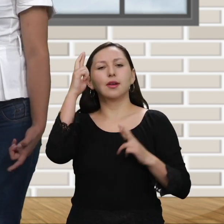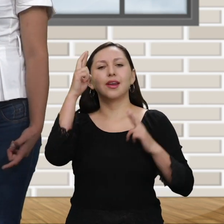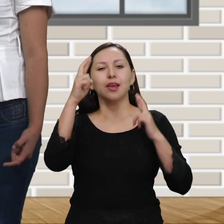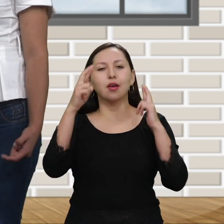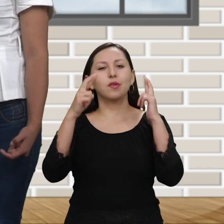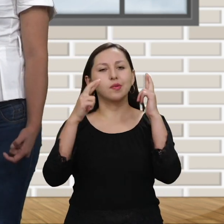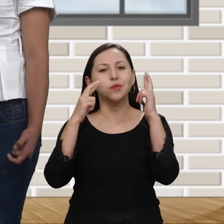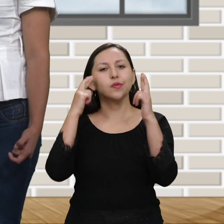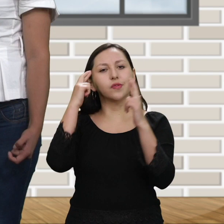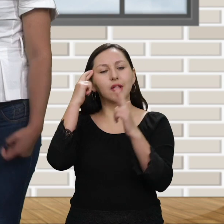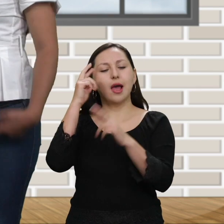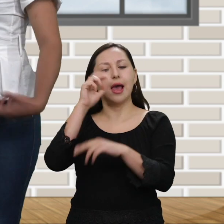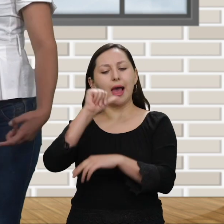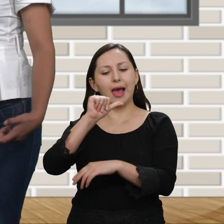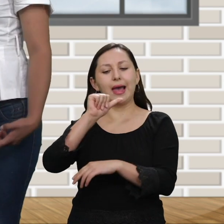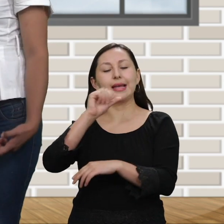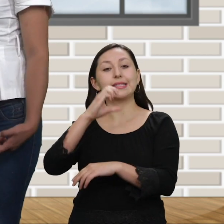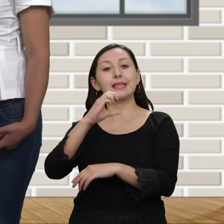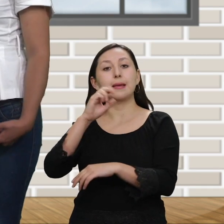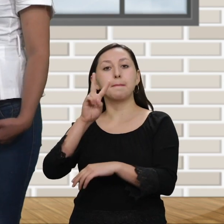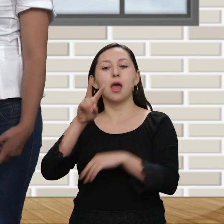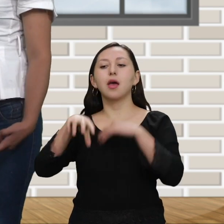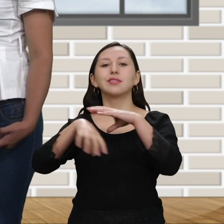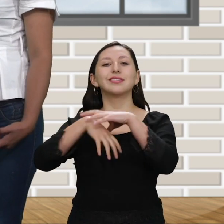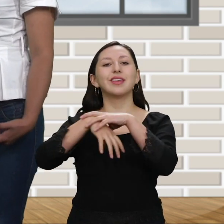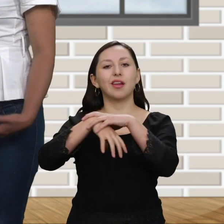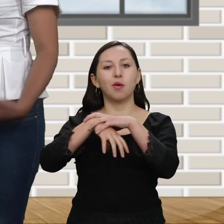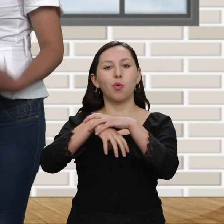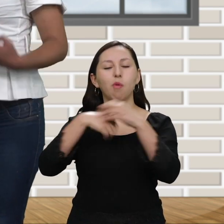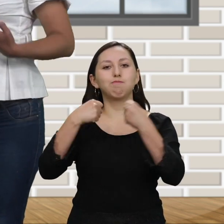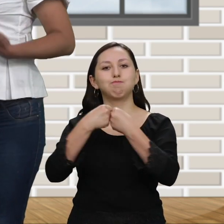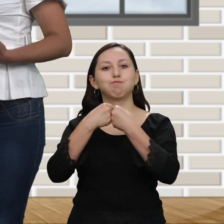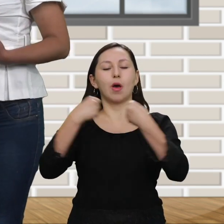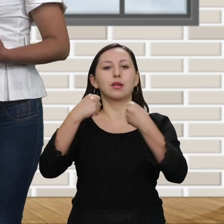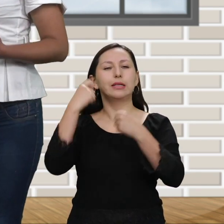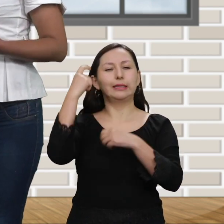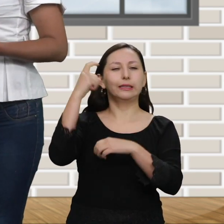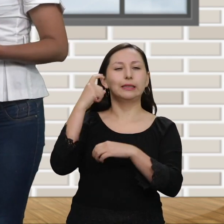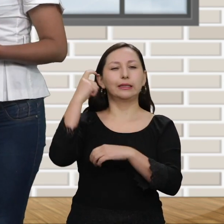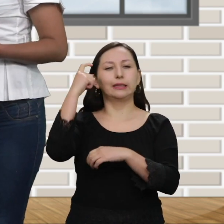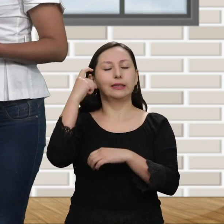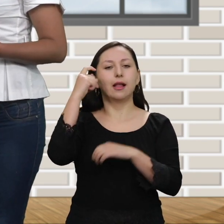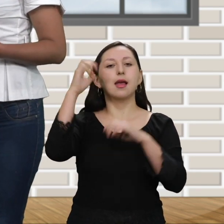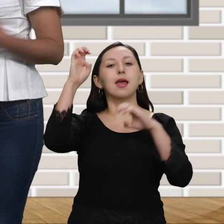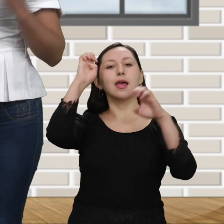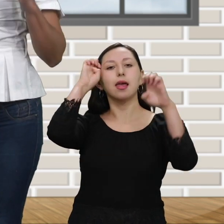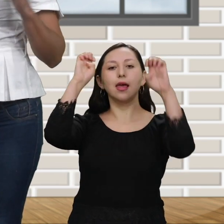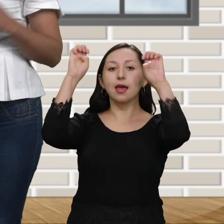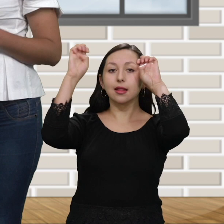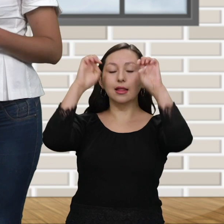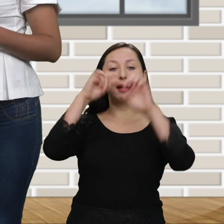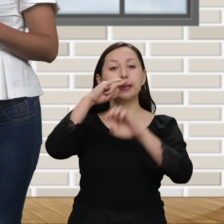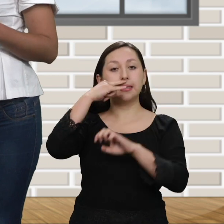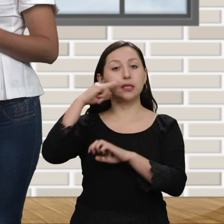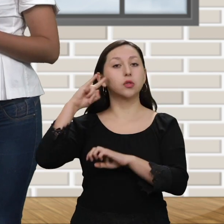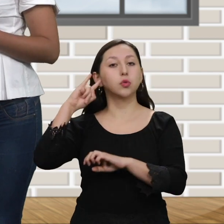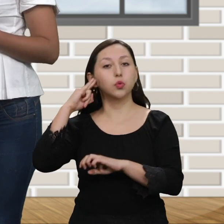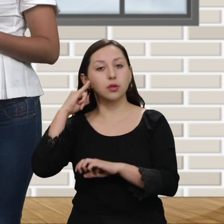los síntomas del ACV. Brinda a niños, niñas y adolescentes los mecanismos y herramientas necesarias para que